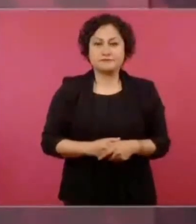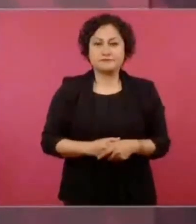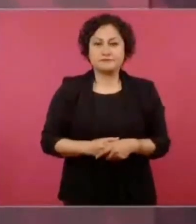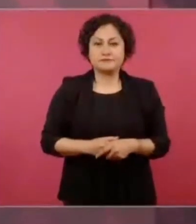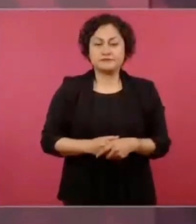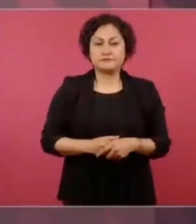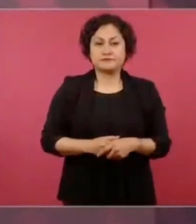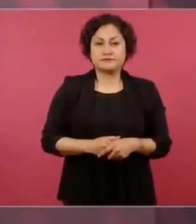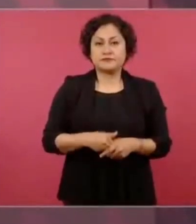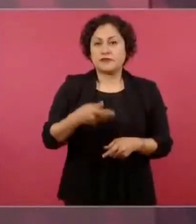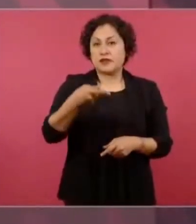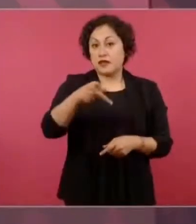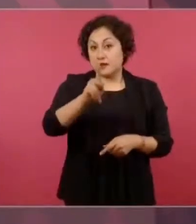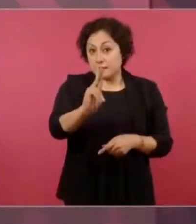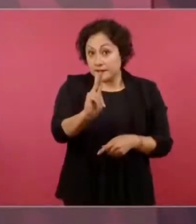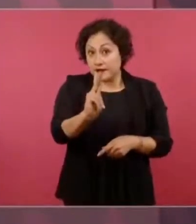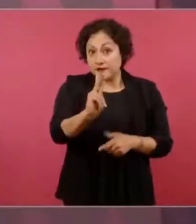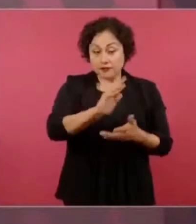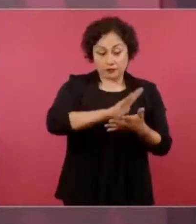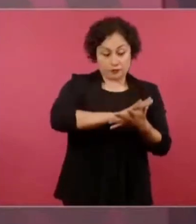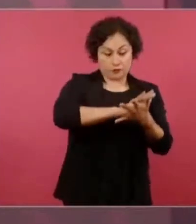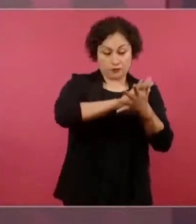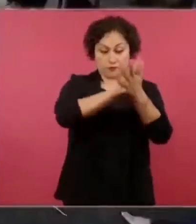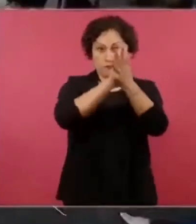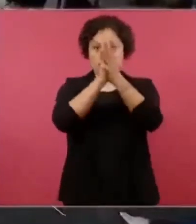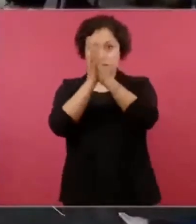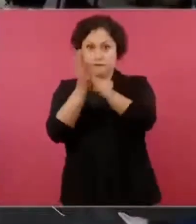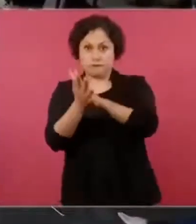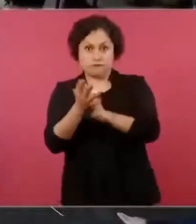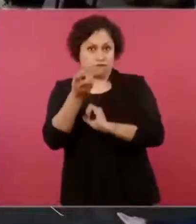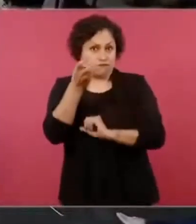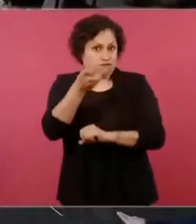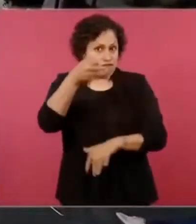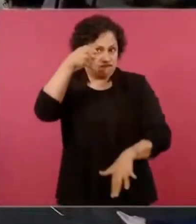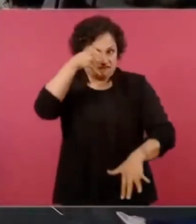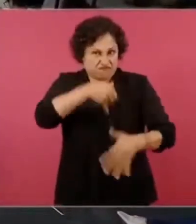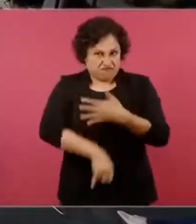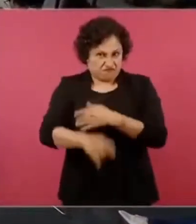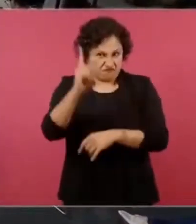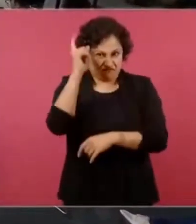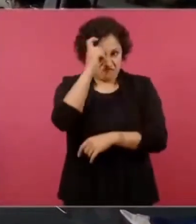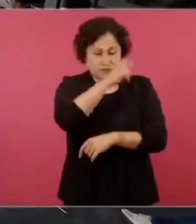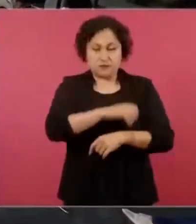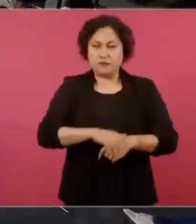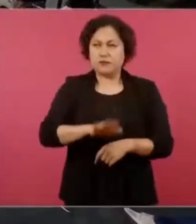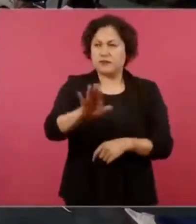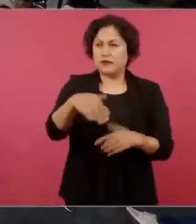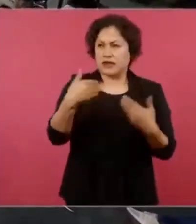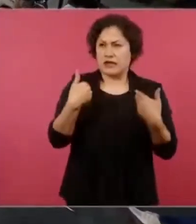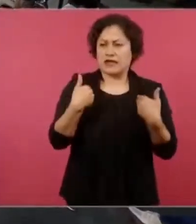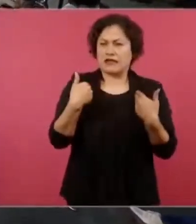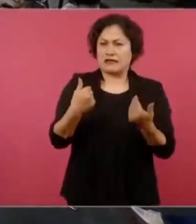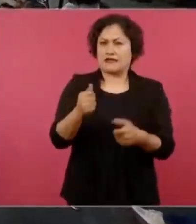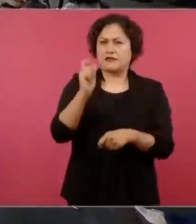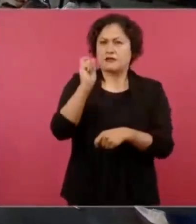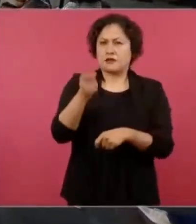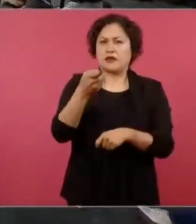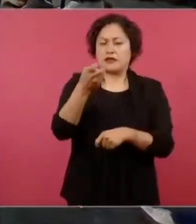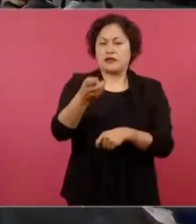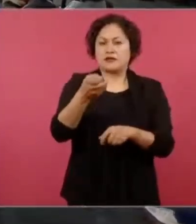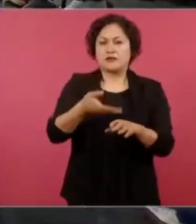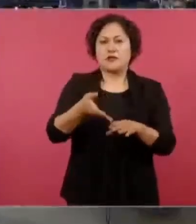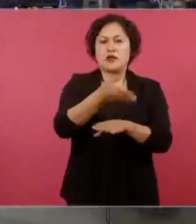la transformación de México. Entiendo que con la campaña electoral y la guerra sucia aparecen y brotan más departamentos,